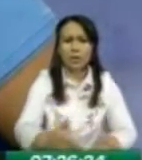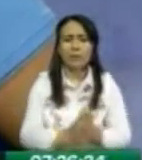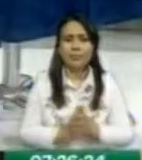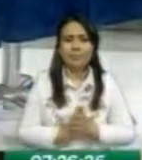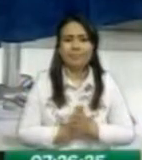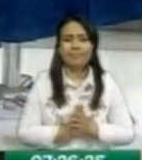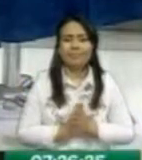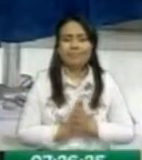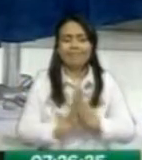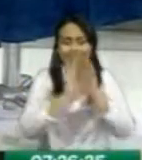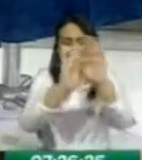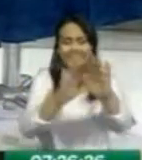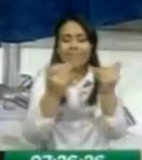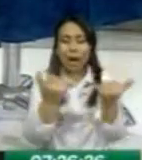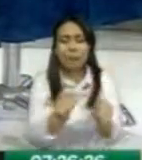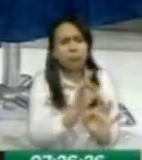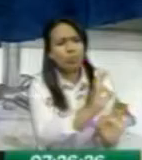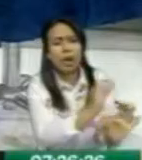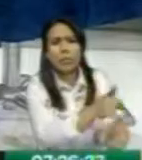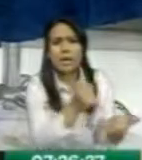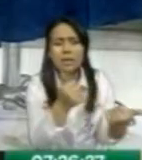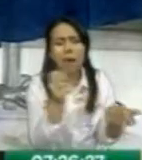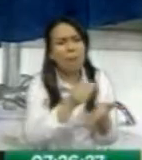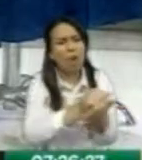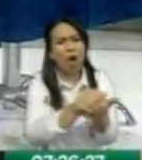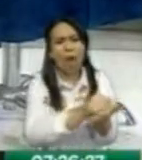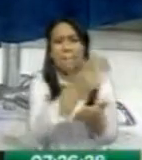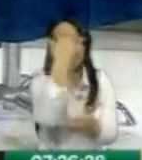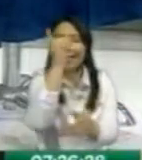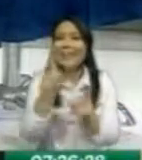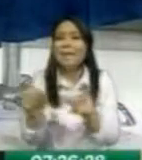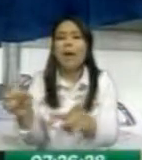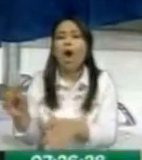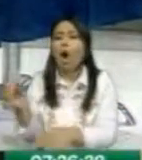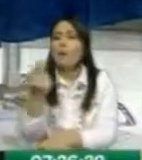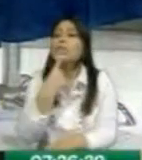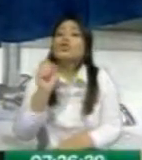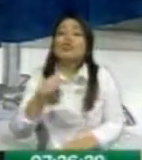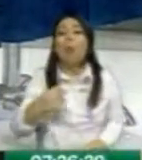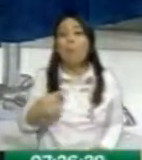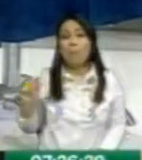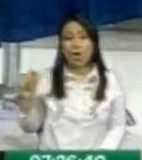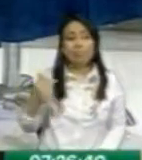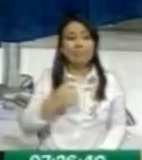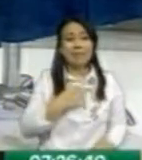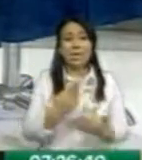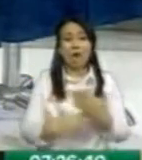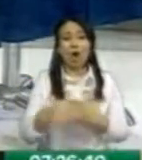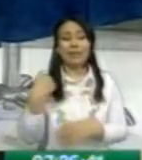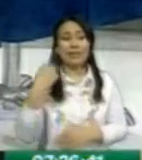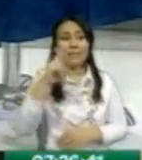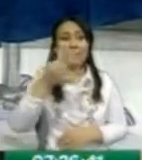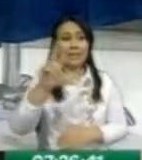porque precisamente y otra de las preocupaciones de los jóvenes, y se lo digo yo, que tengo un hijo de 23 años